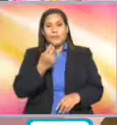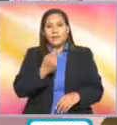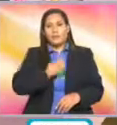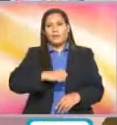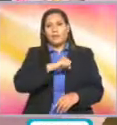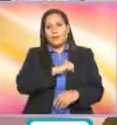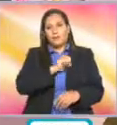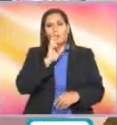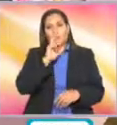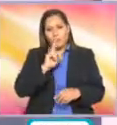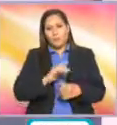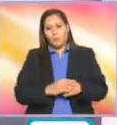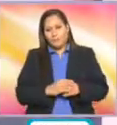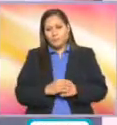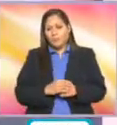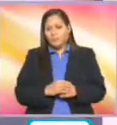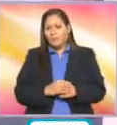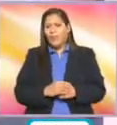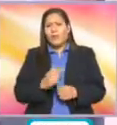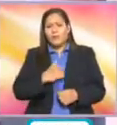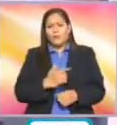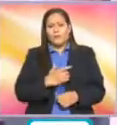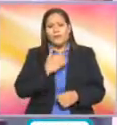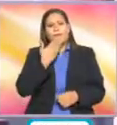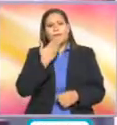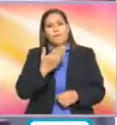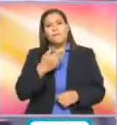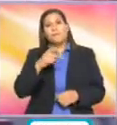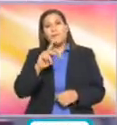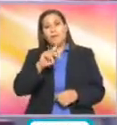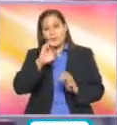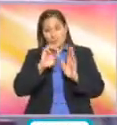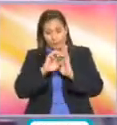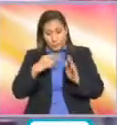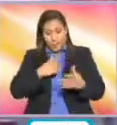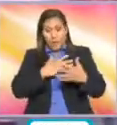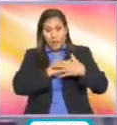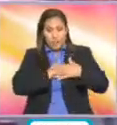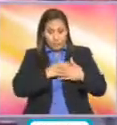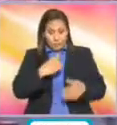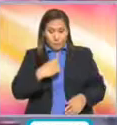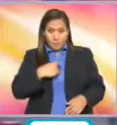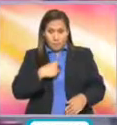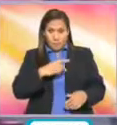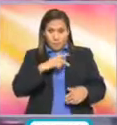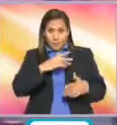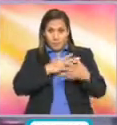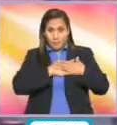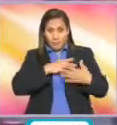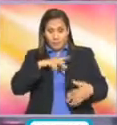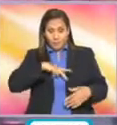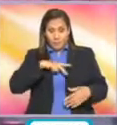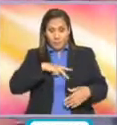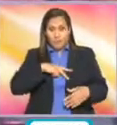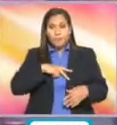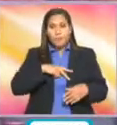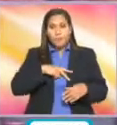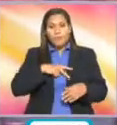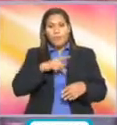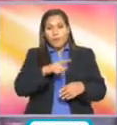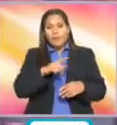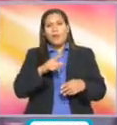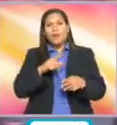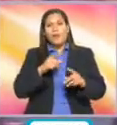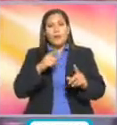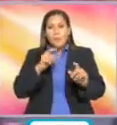Claro. física, ¿no? Entonces me siento bien. Por el otro lado, a nivel de autoestima, autoconcepto, en la medida que vamos viendo que se van cumpliendo como con